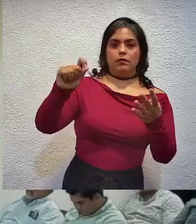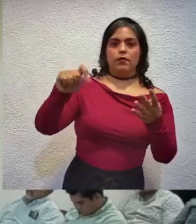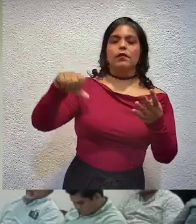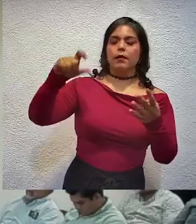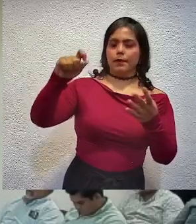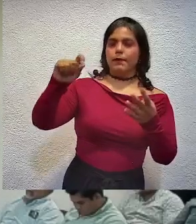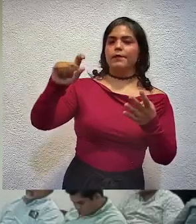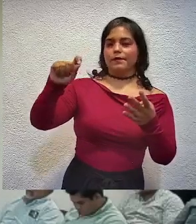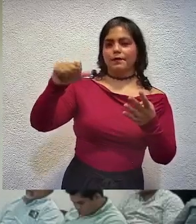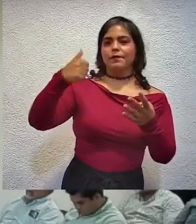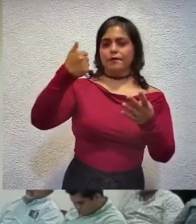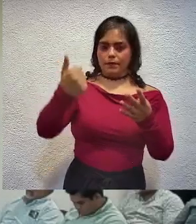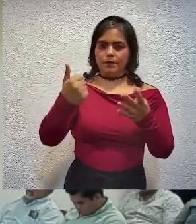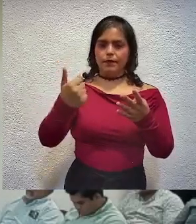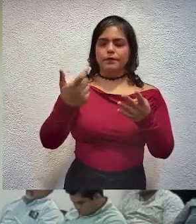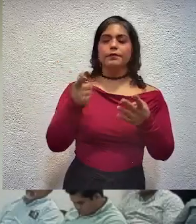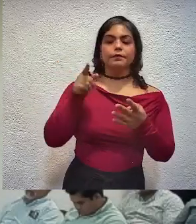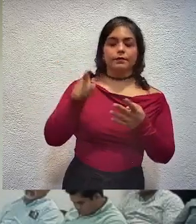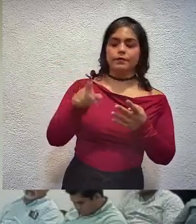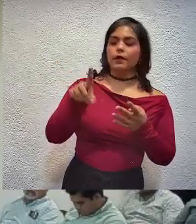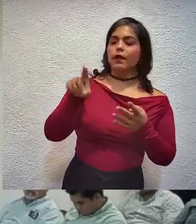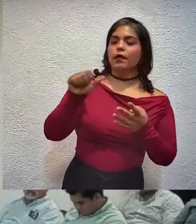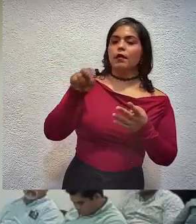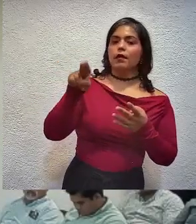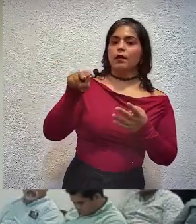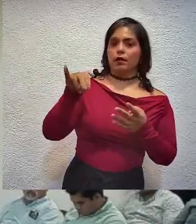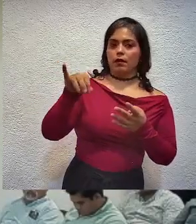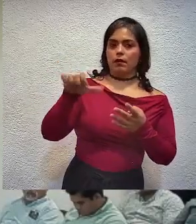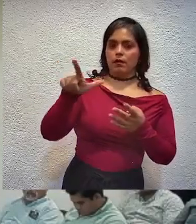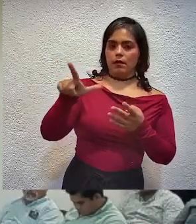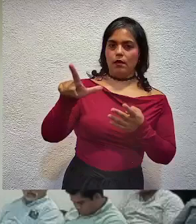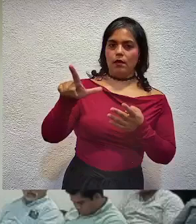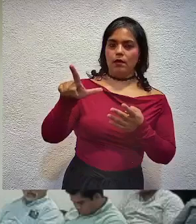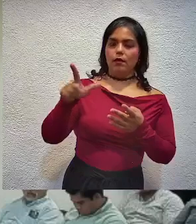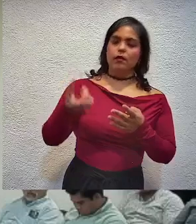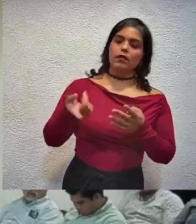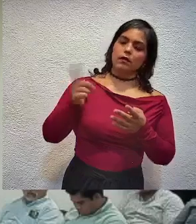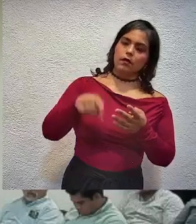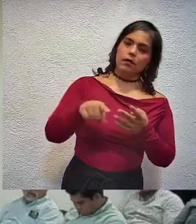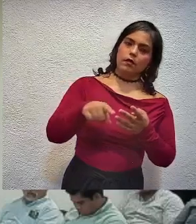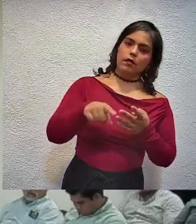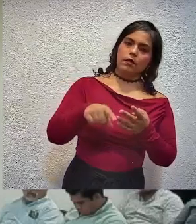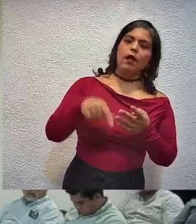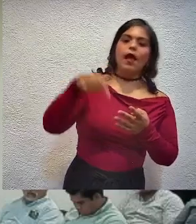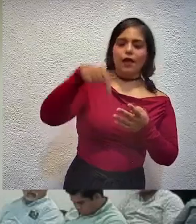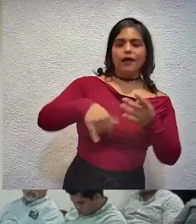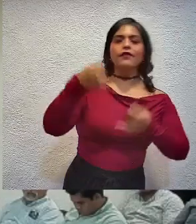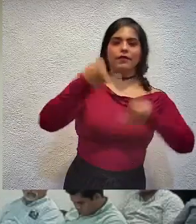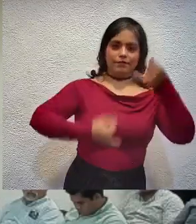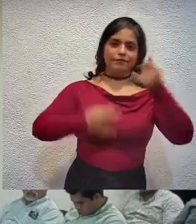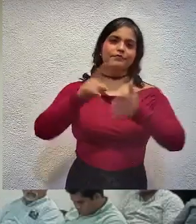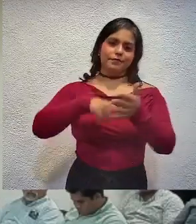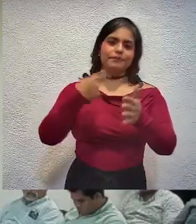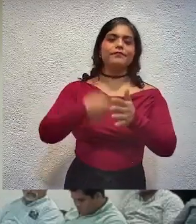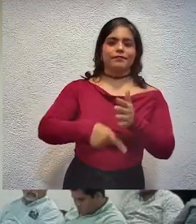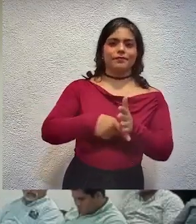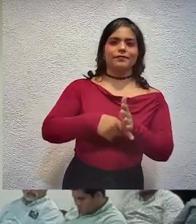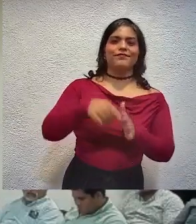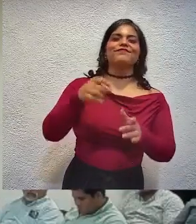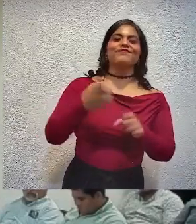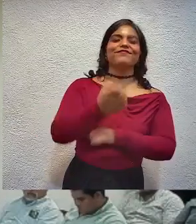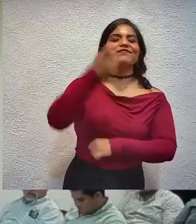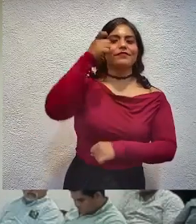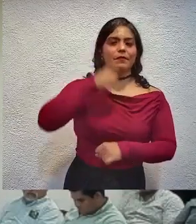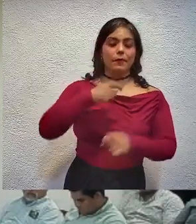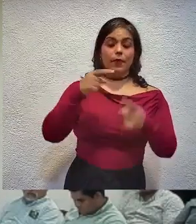año. Los comparecientes son Daniel Ulises Peralta Jorge y este Tribunal Electoral del Estado de Guerrero. Son